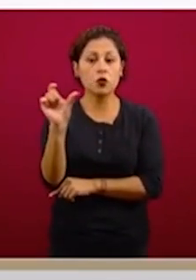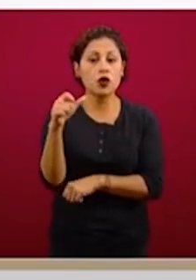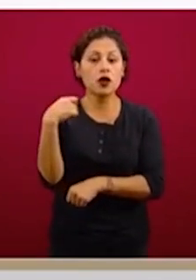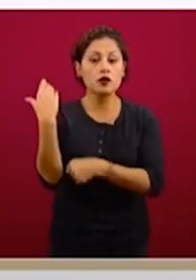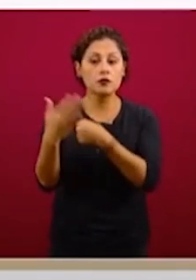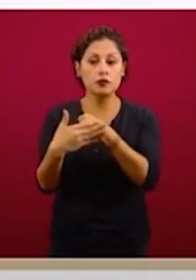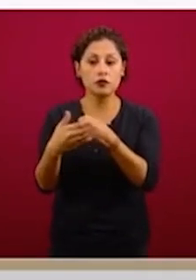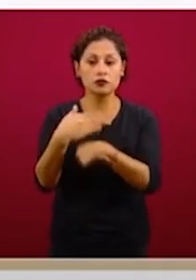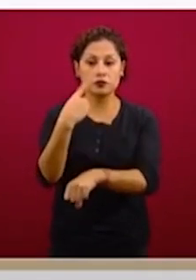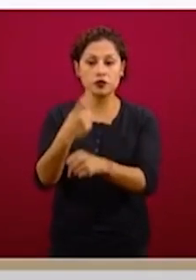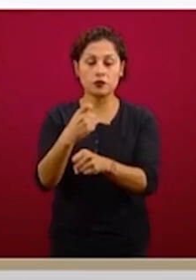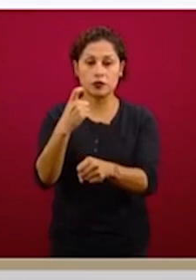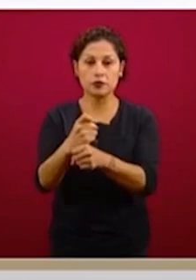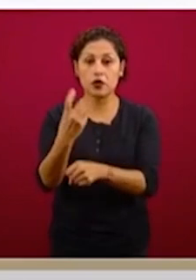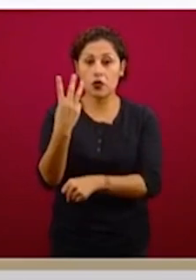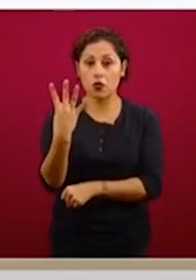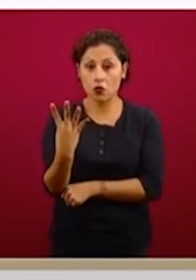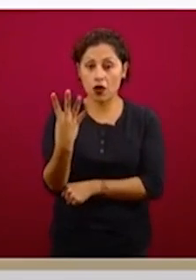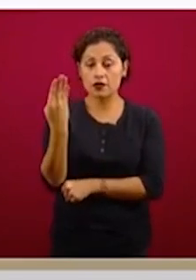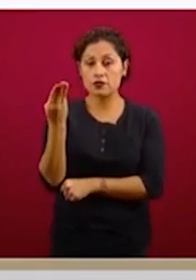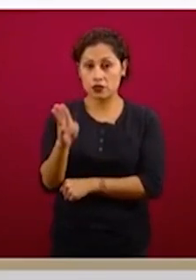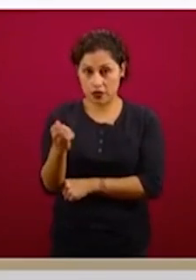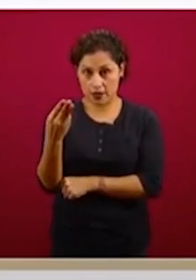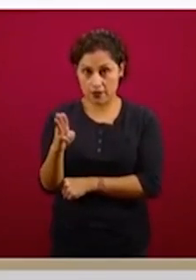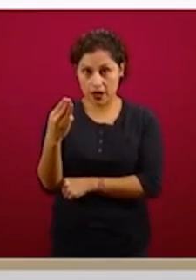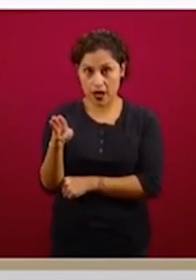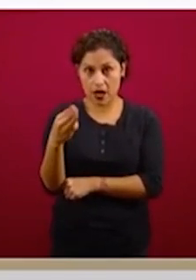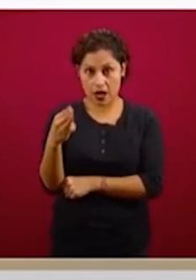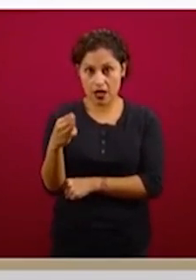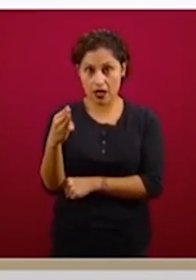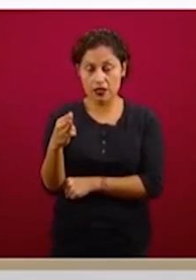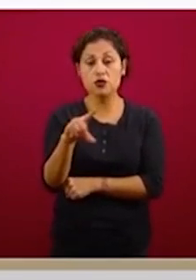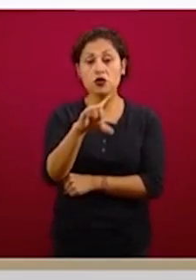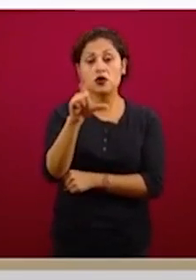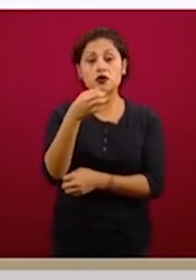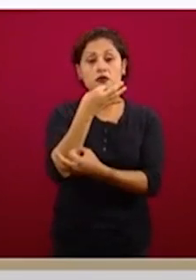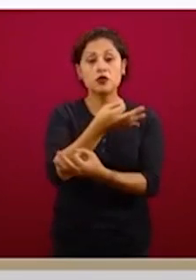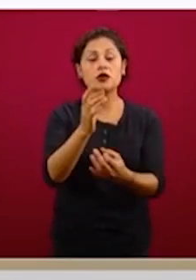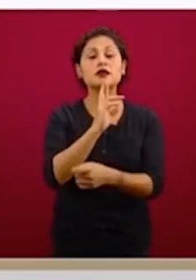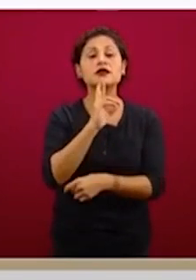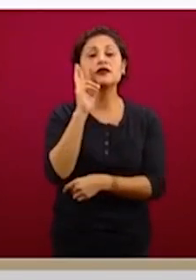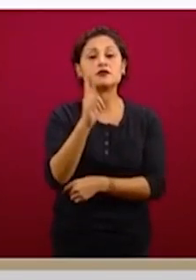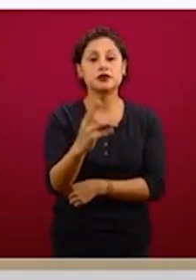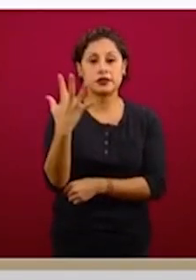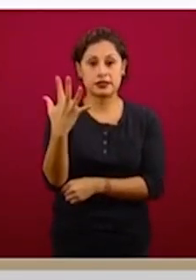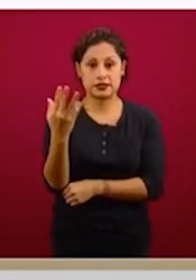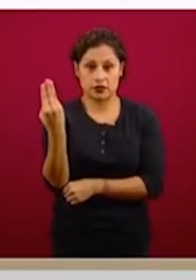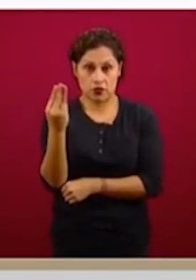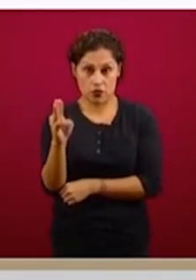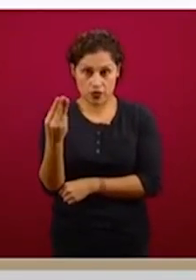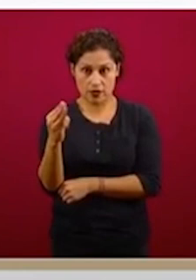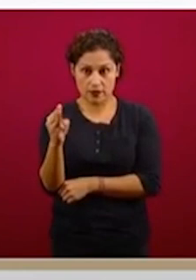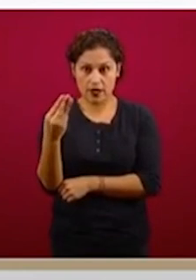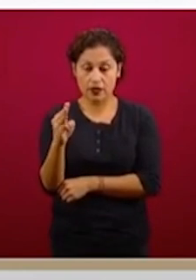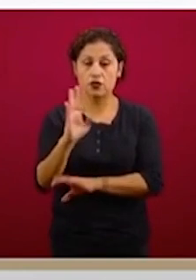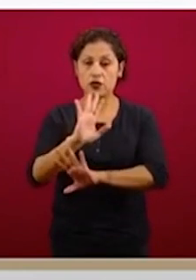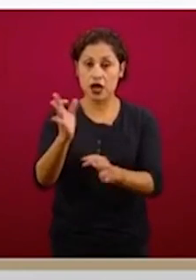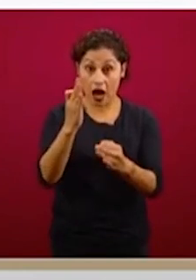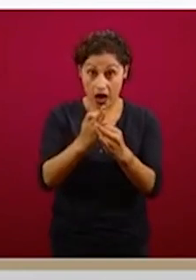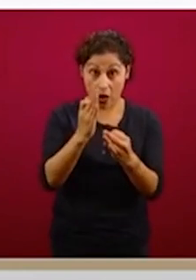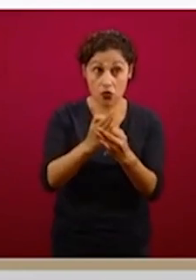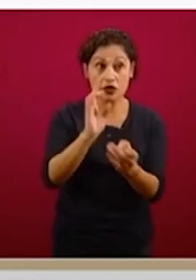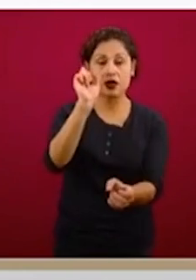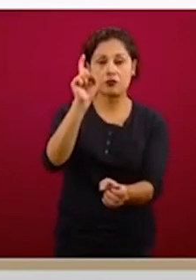llevar a cabo el 4 de mayo para dar el 5 de mayo los resultados de ese sorteo. Ya se abrió el registro. El